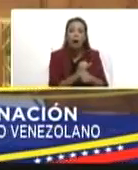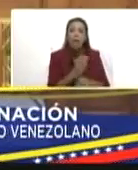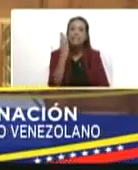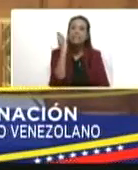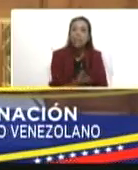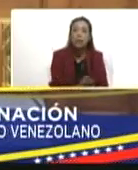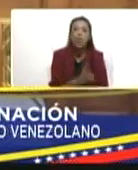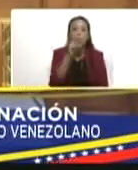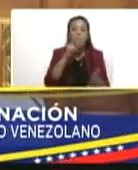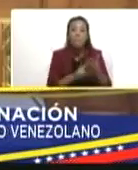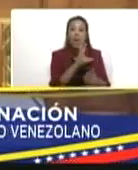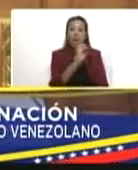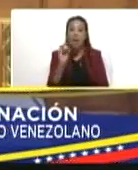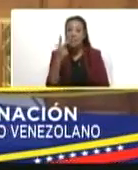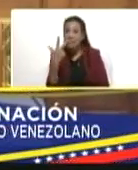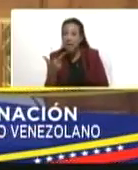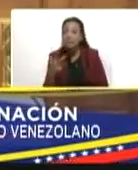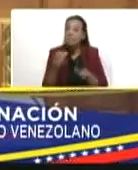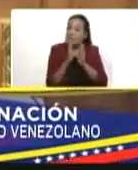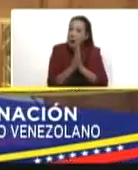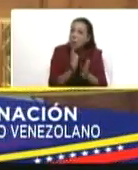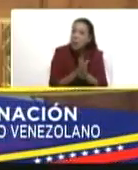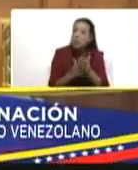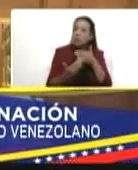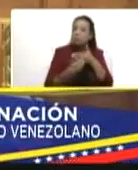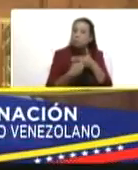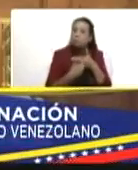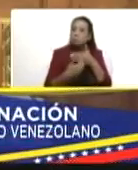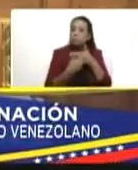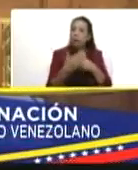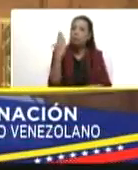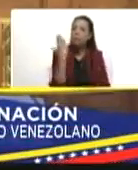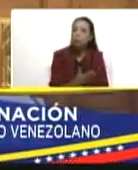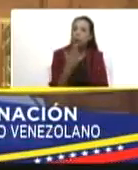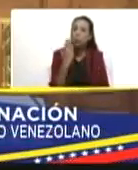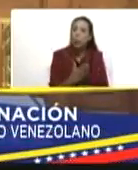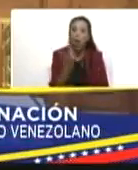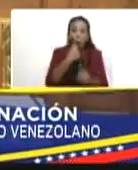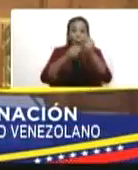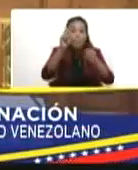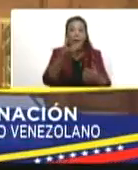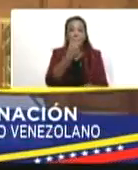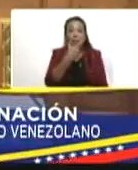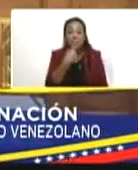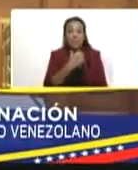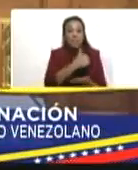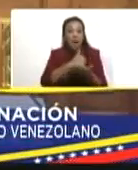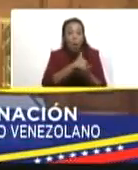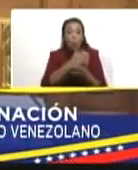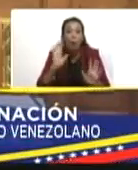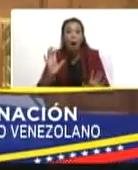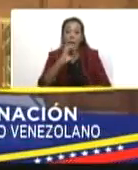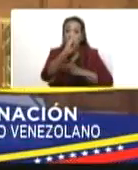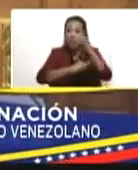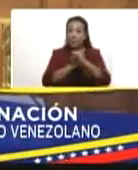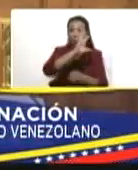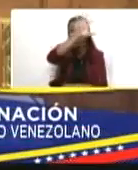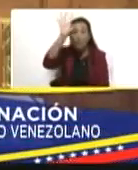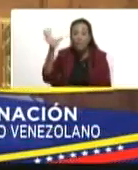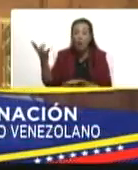en 2003 se mantuvieron las sanciones para la compra de medicamentos en el mercado